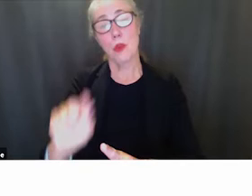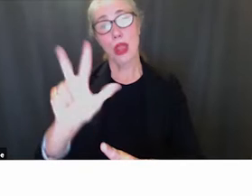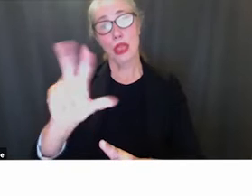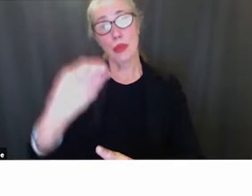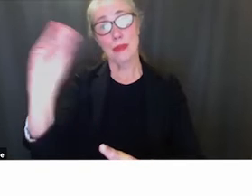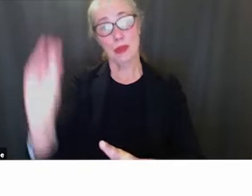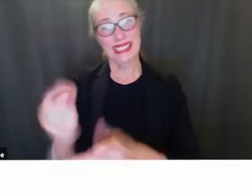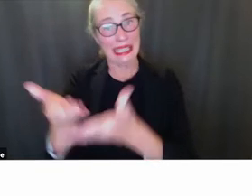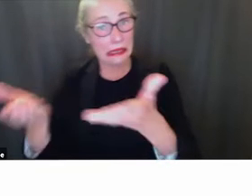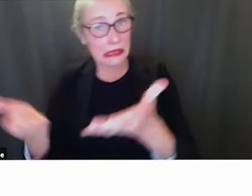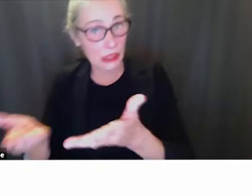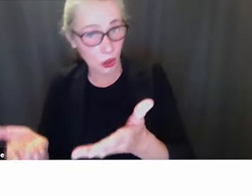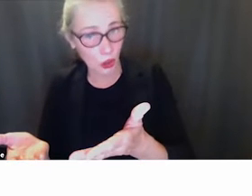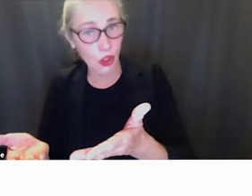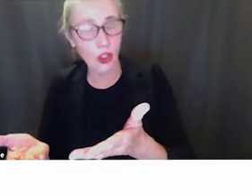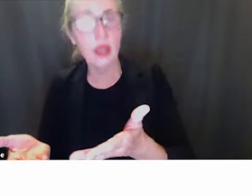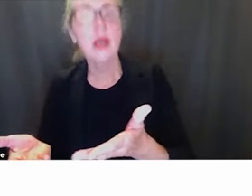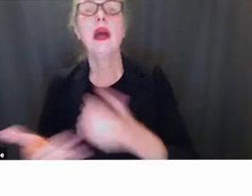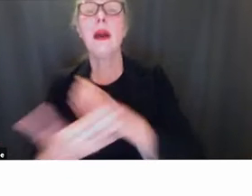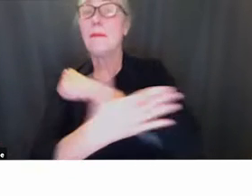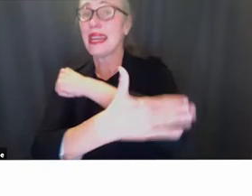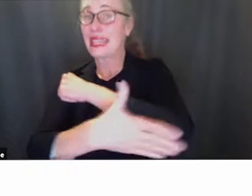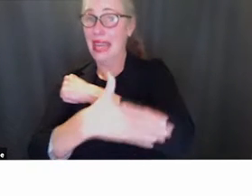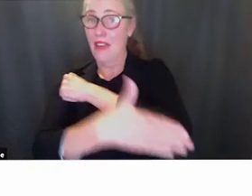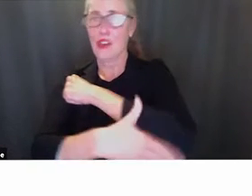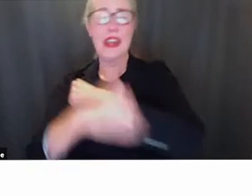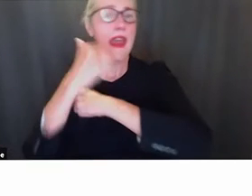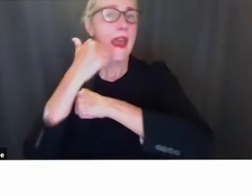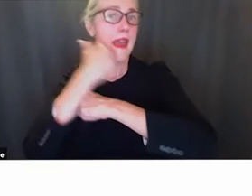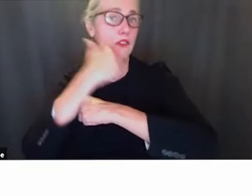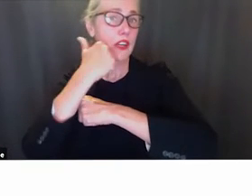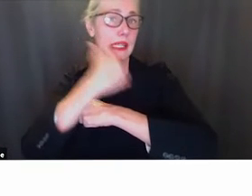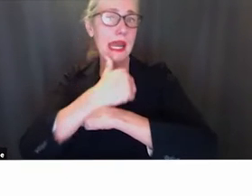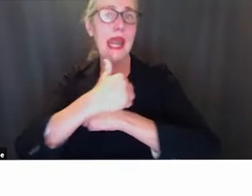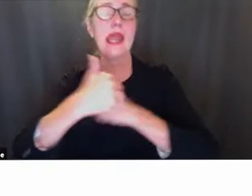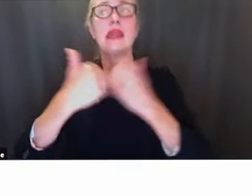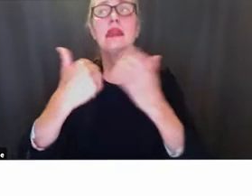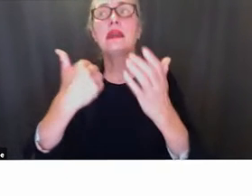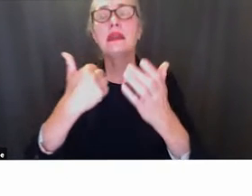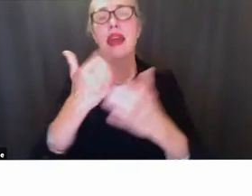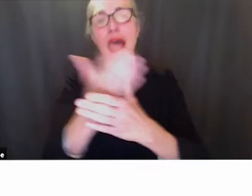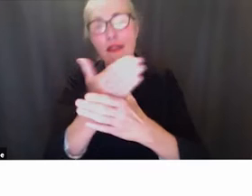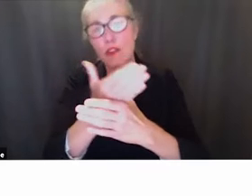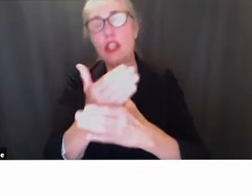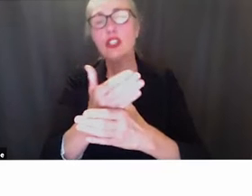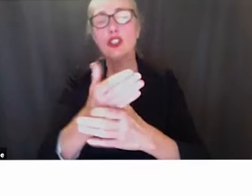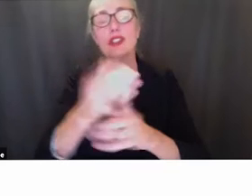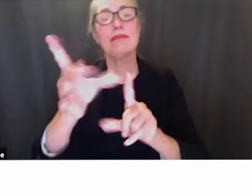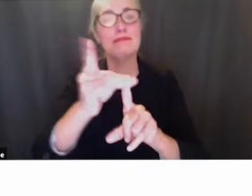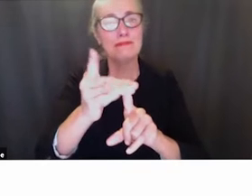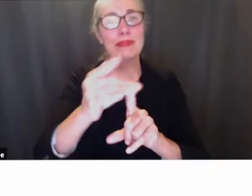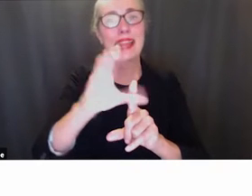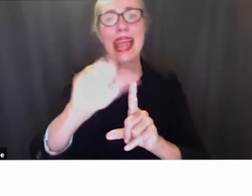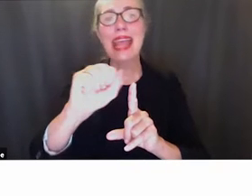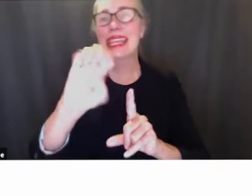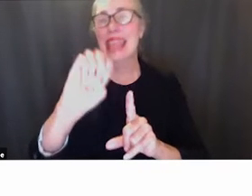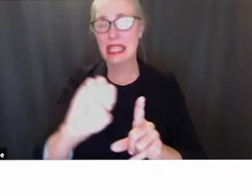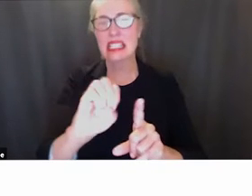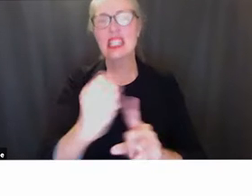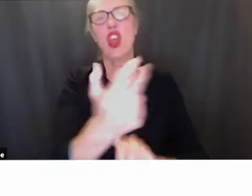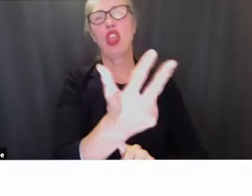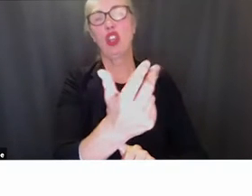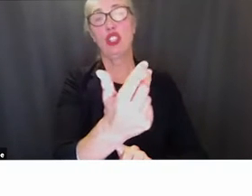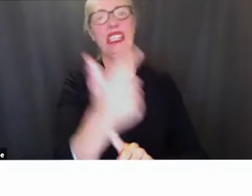misma vez, el condado tenía como 13 diariamente. Estamos un poco